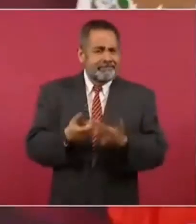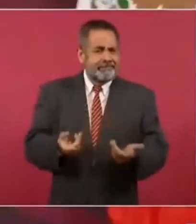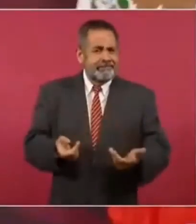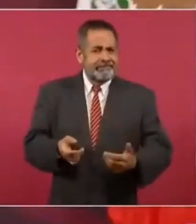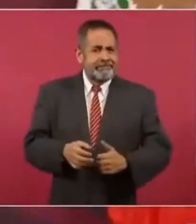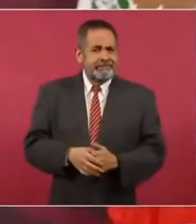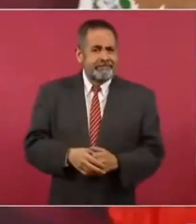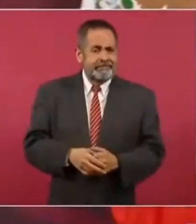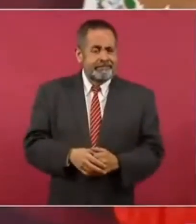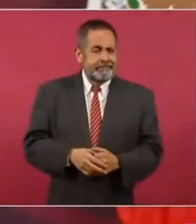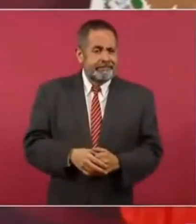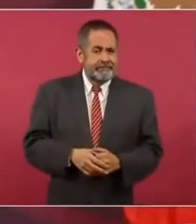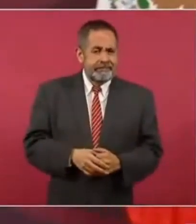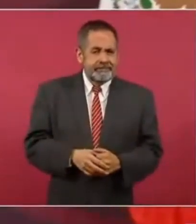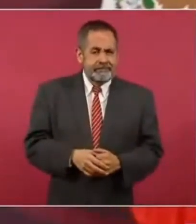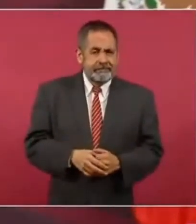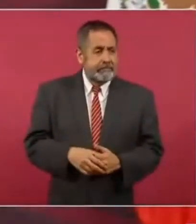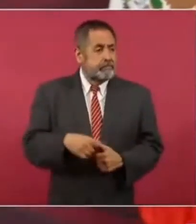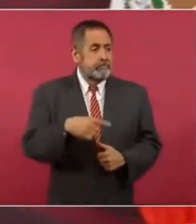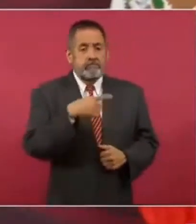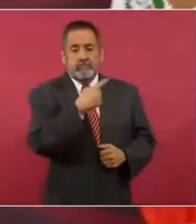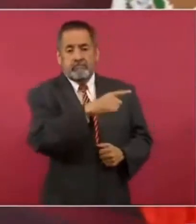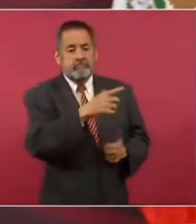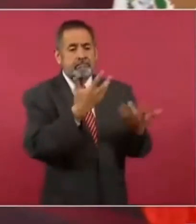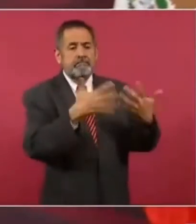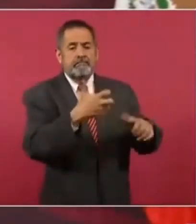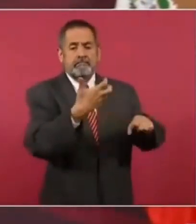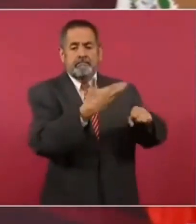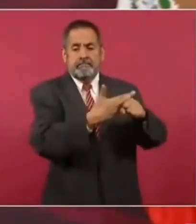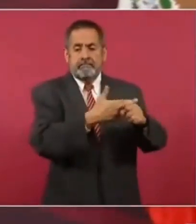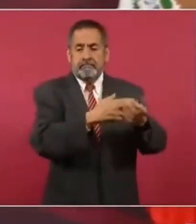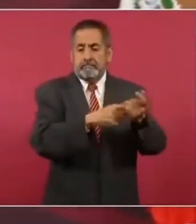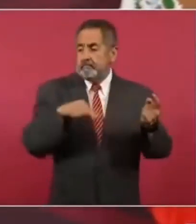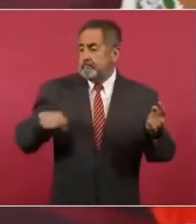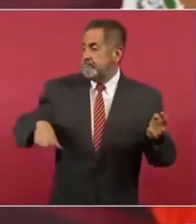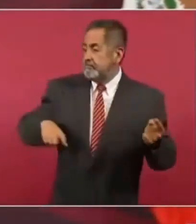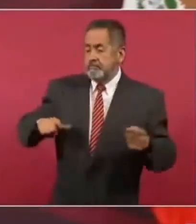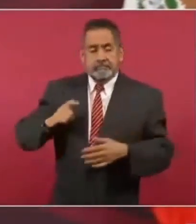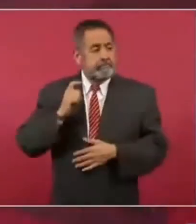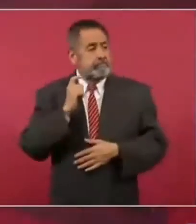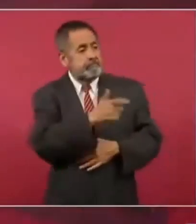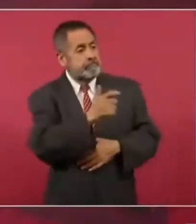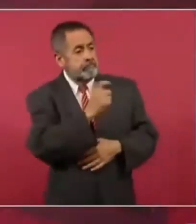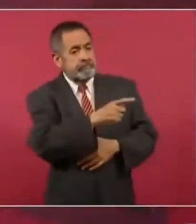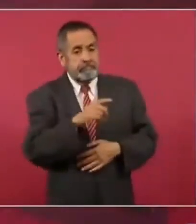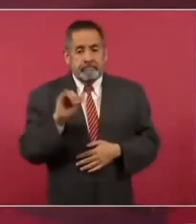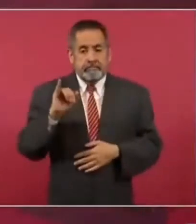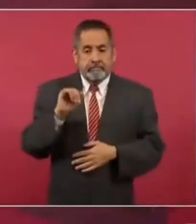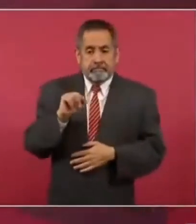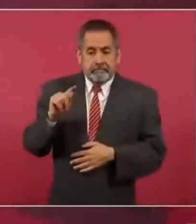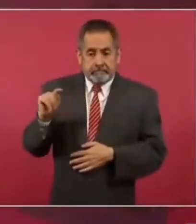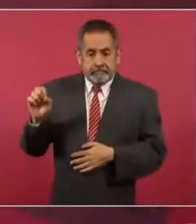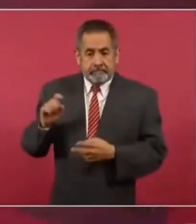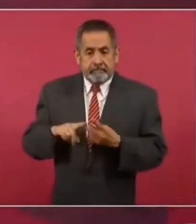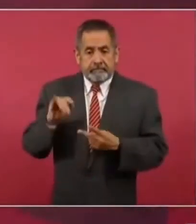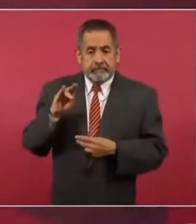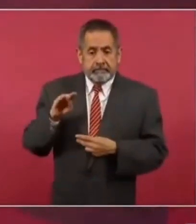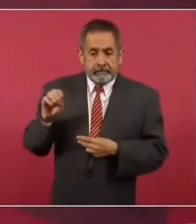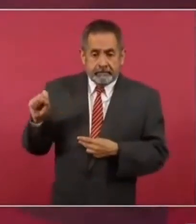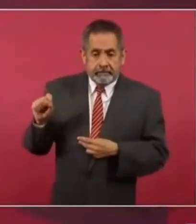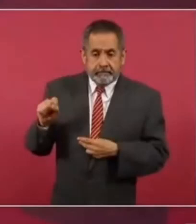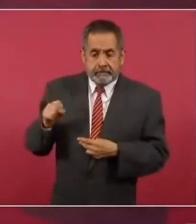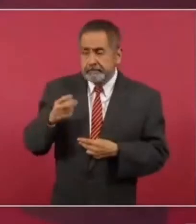este a empresas hospitales del ISSSTE del seguro